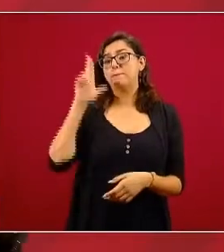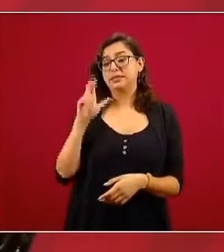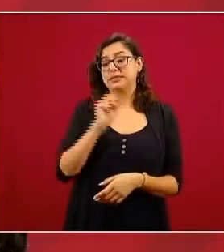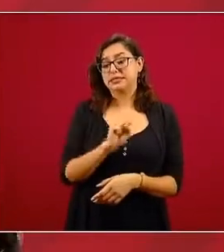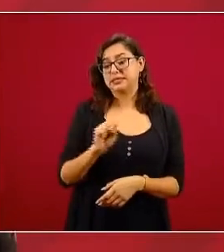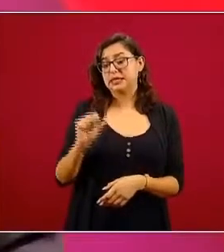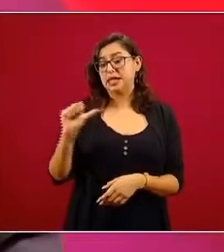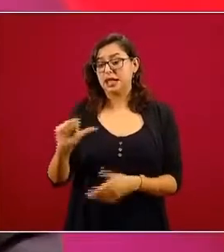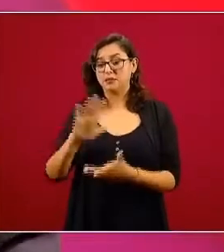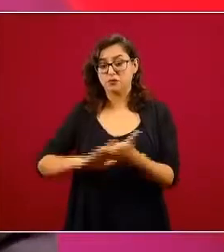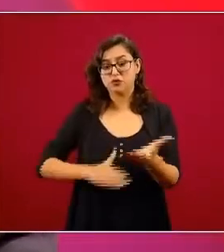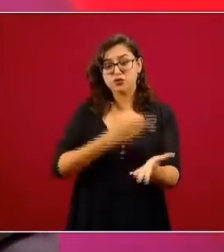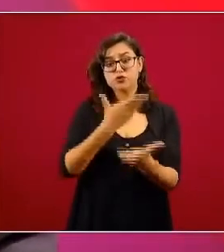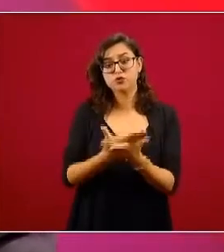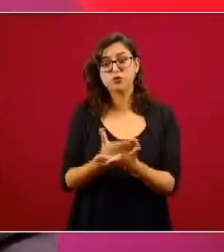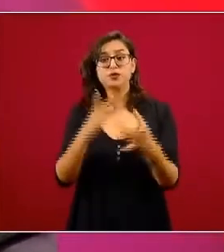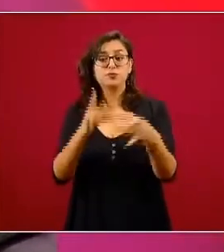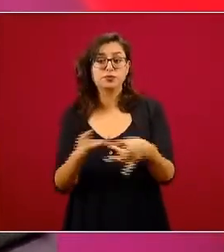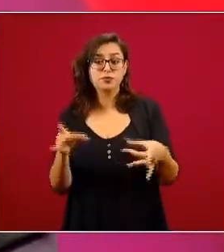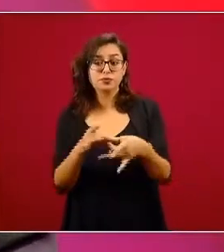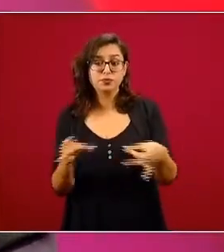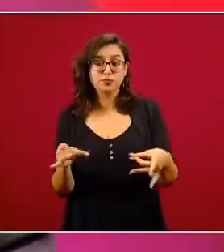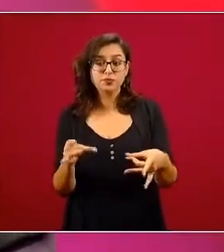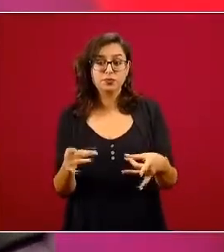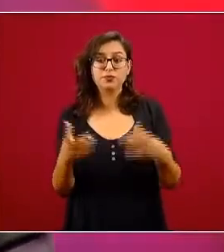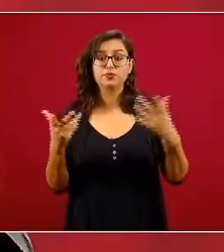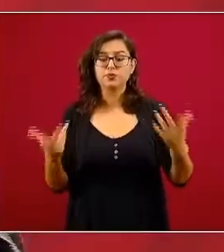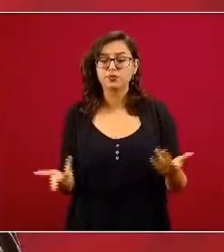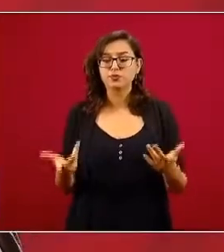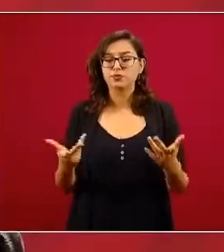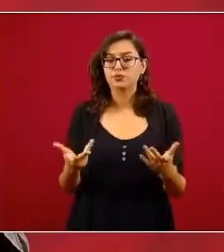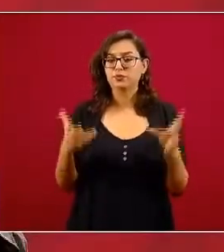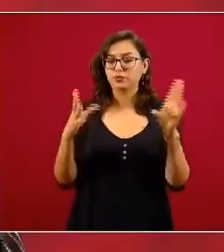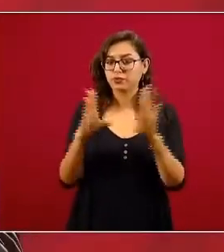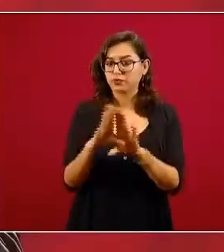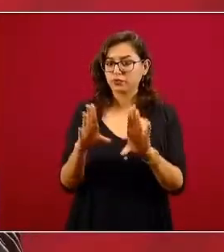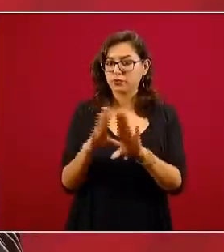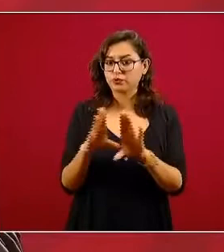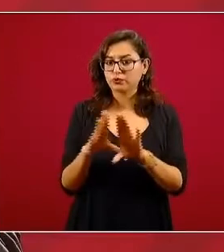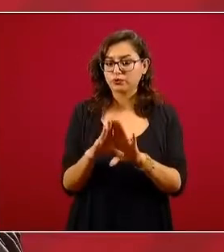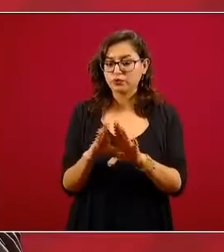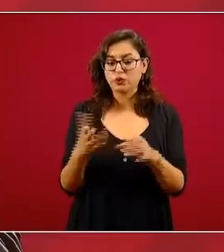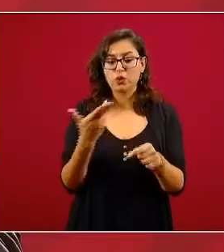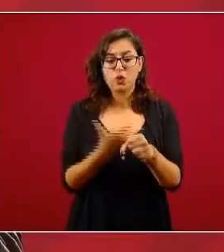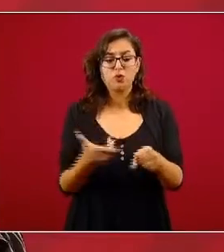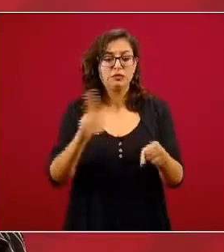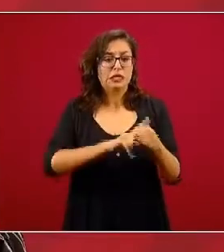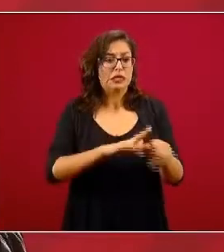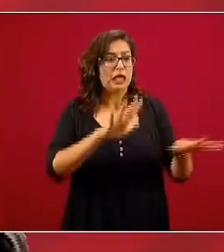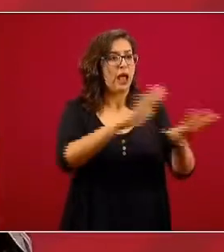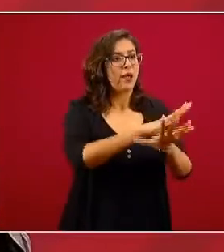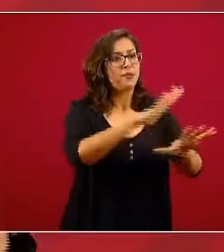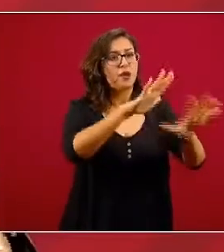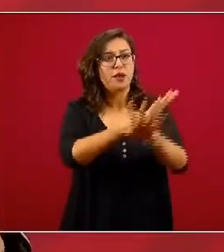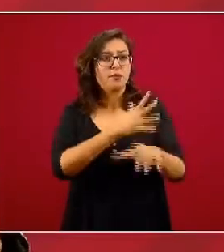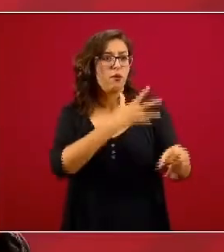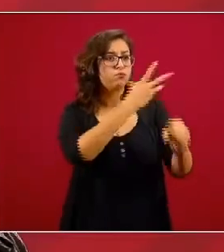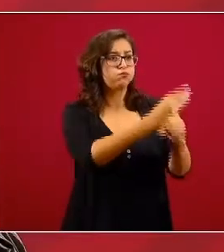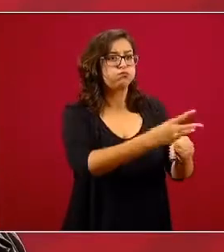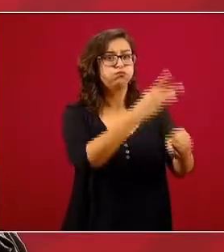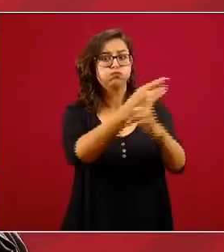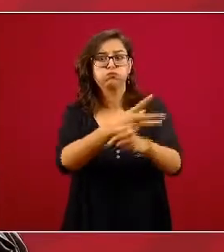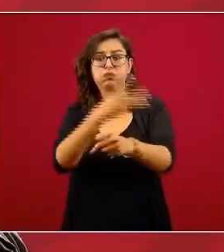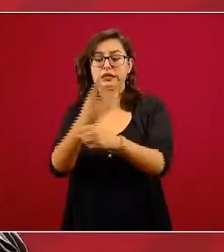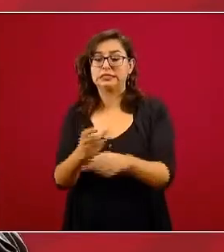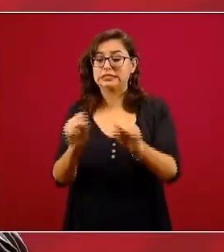estar explicando los distintos componentes de la respuesta, específicamente de la reconversión hospitalaria y de cómo logramos que